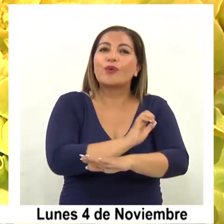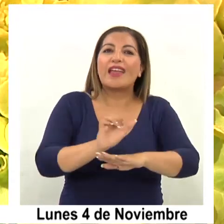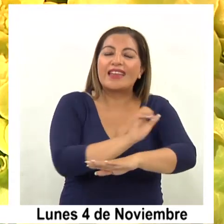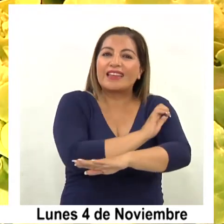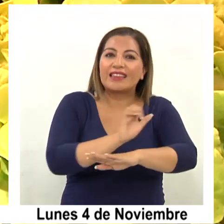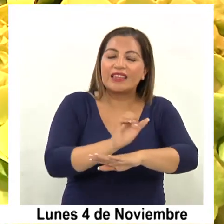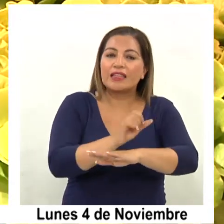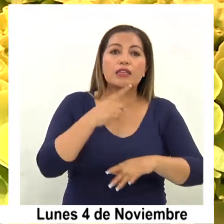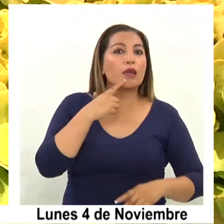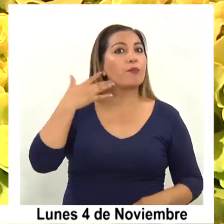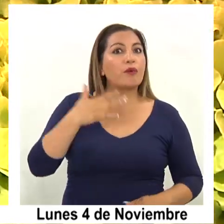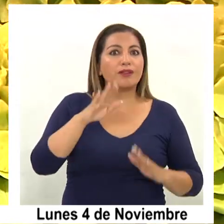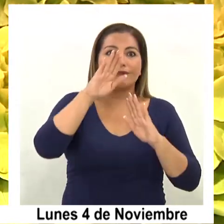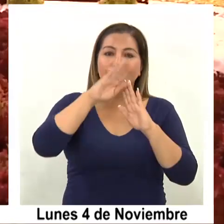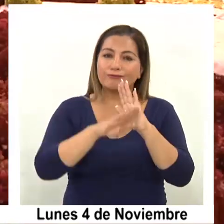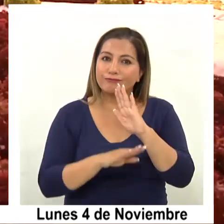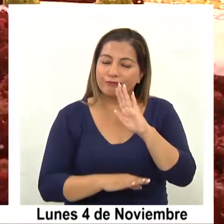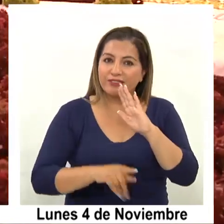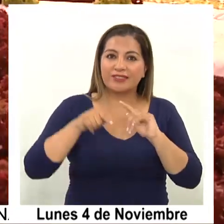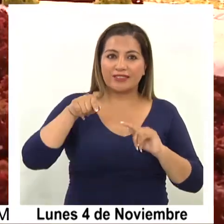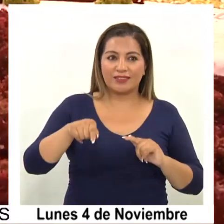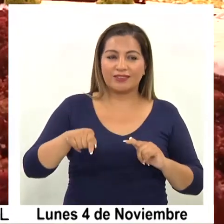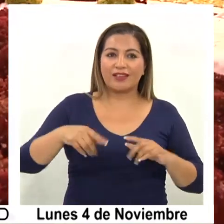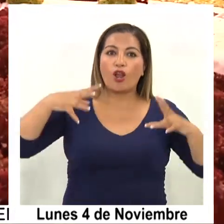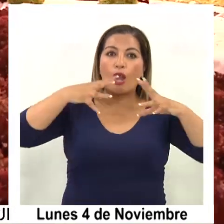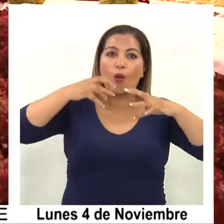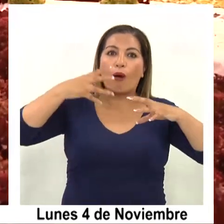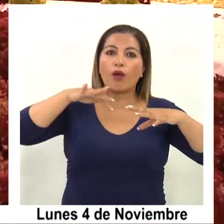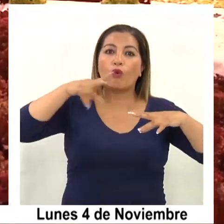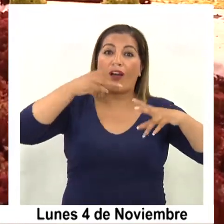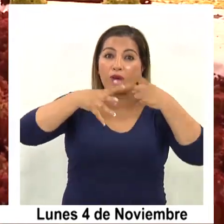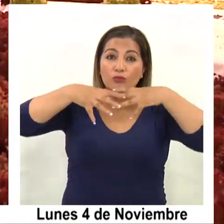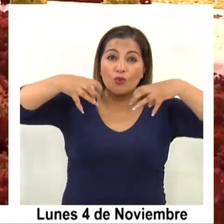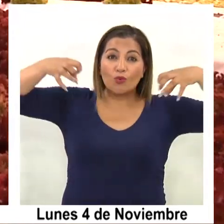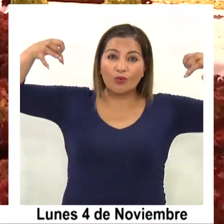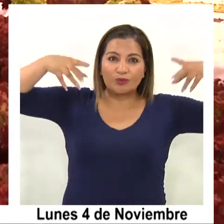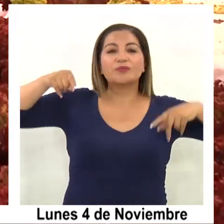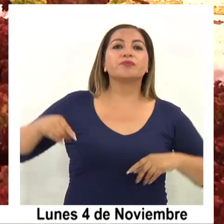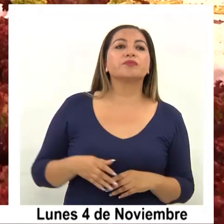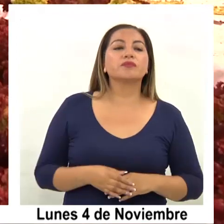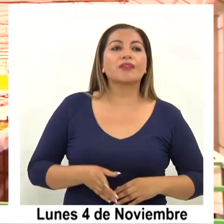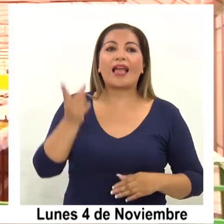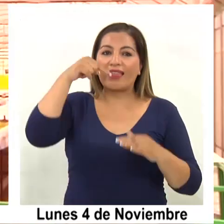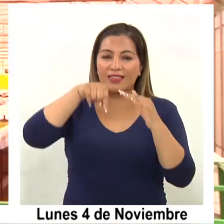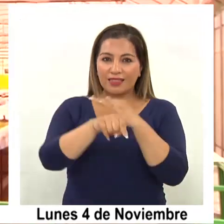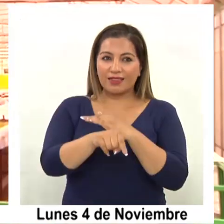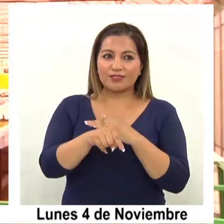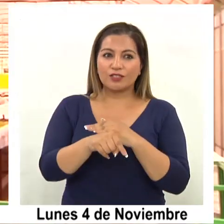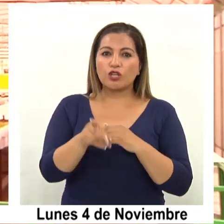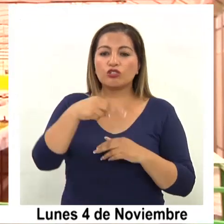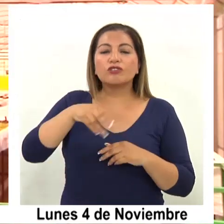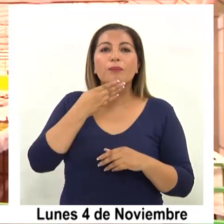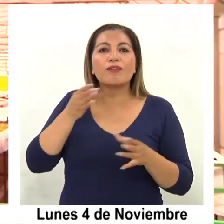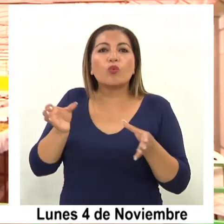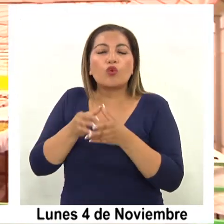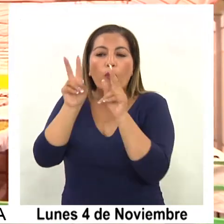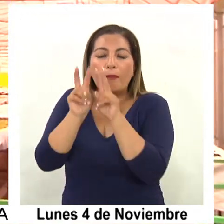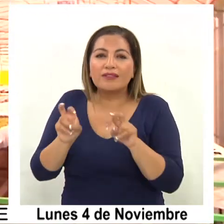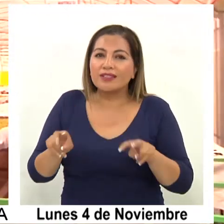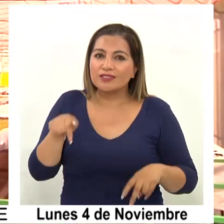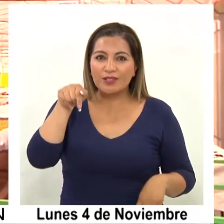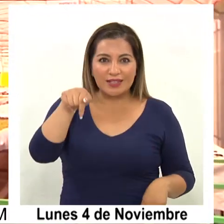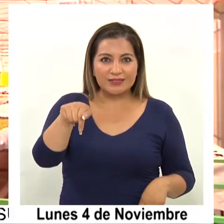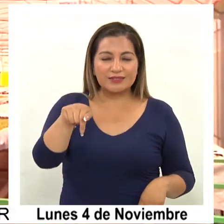bastante importante en los extractores que tenemos. Estamos acá en el invernadero con un área de investigación, donde